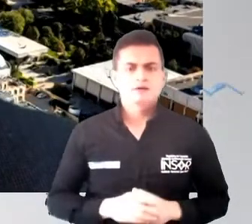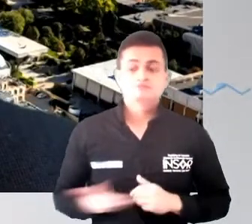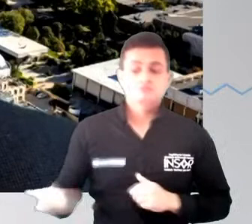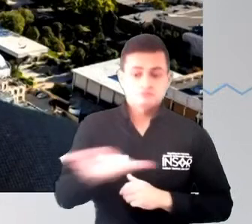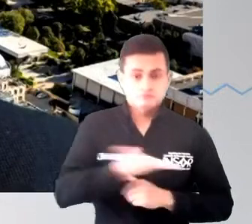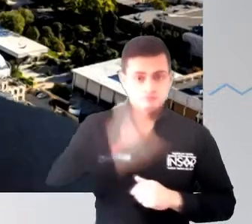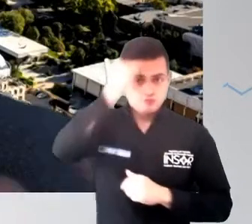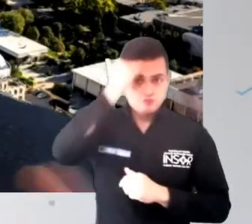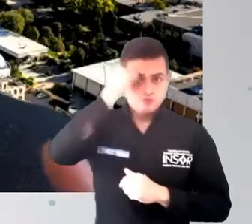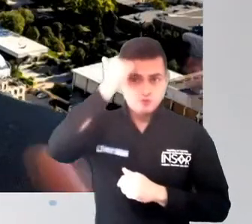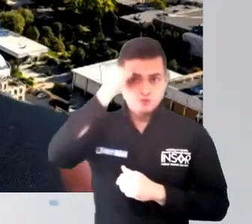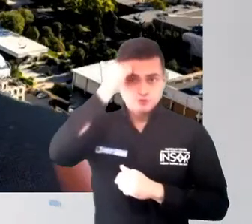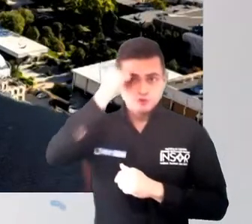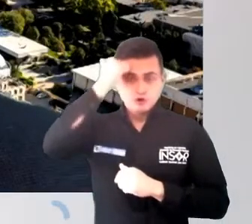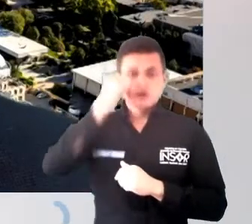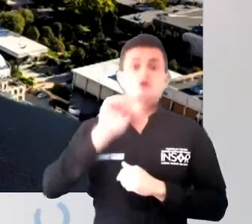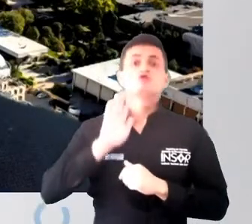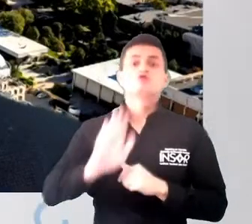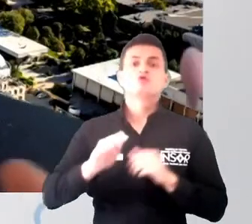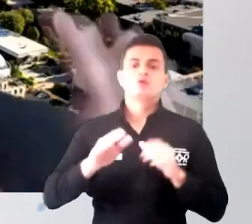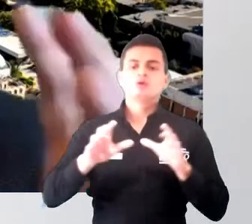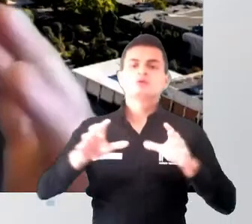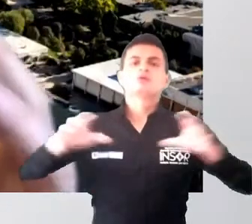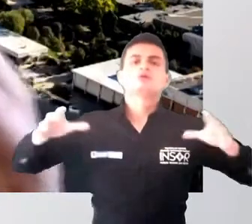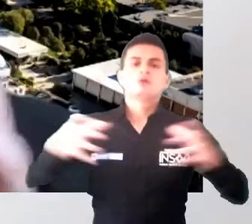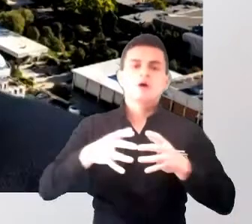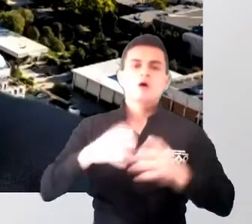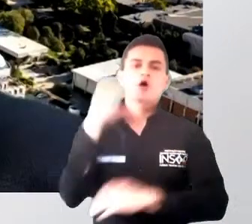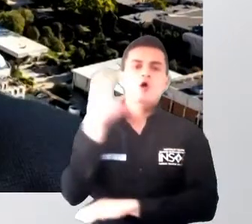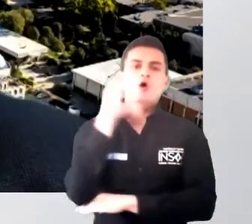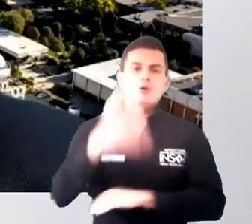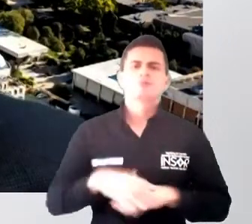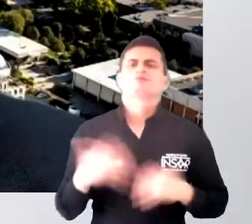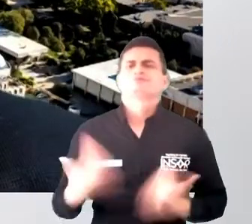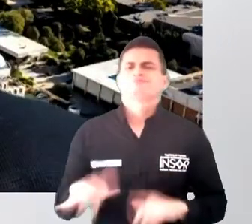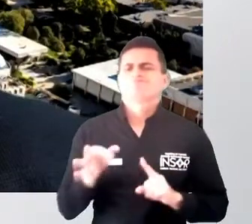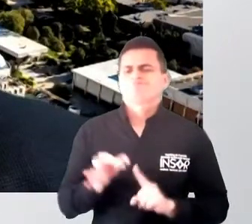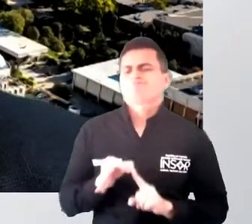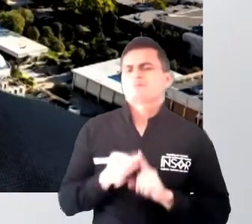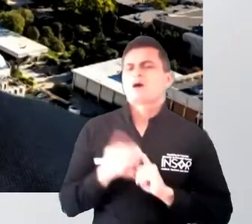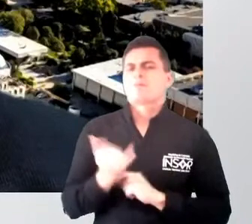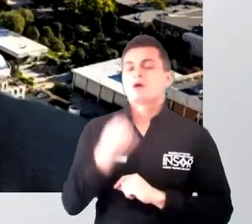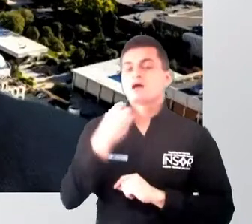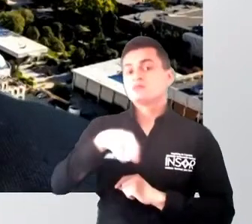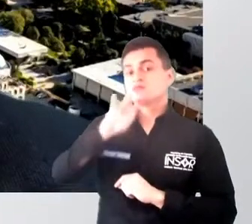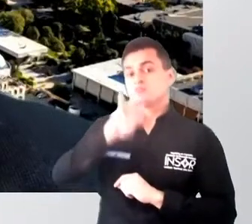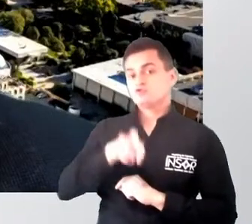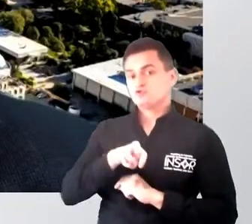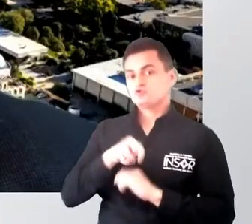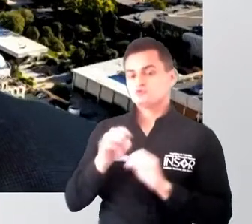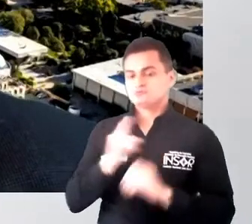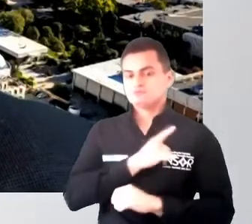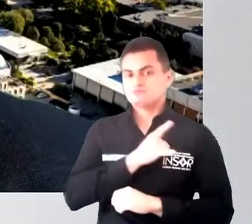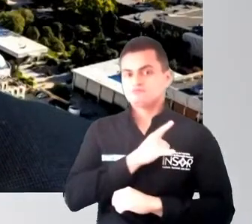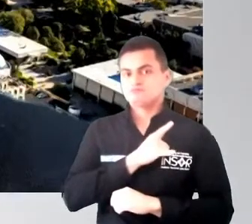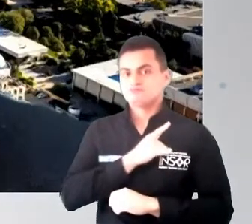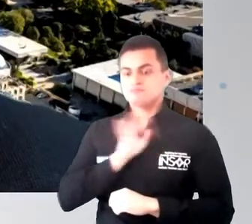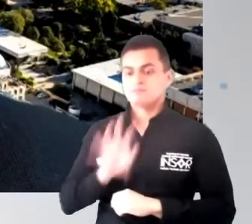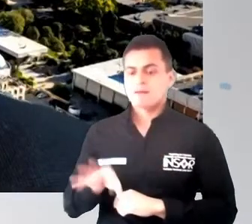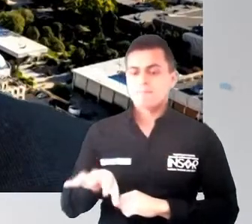un grupo en Colombia, tienen algo muy especial. 18 universidades que están unidas y están